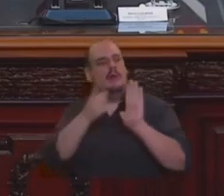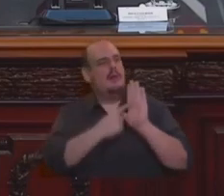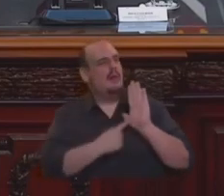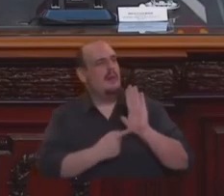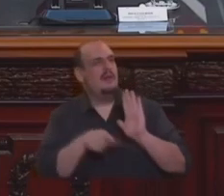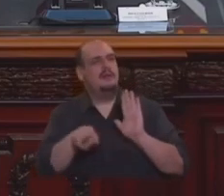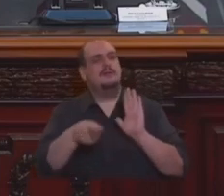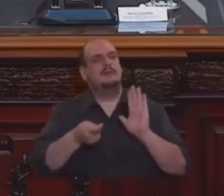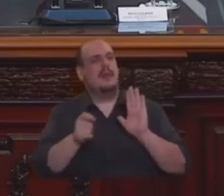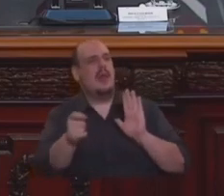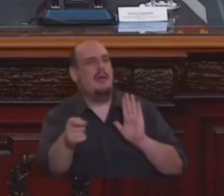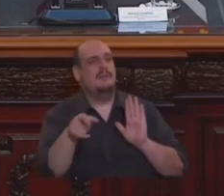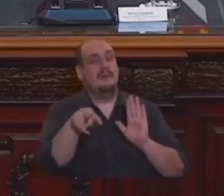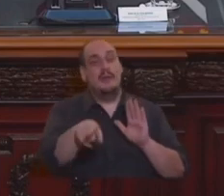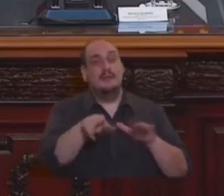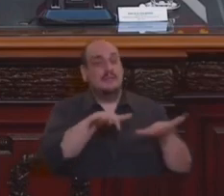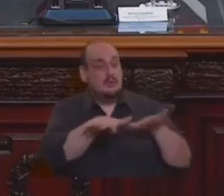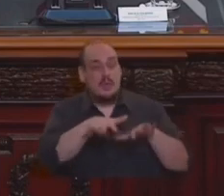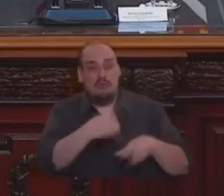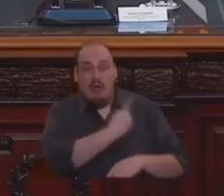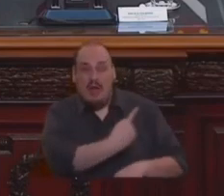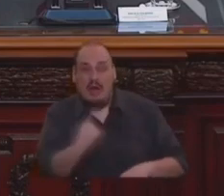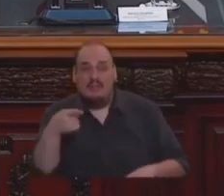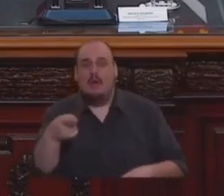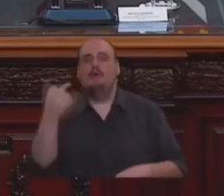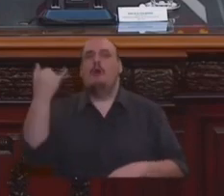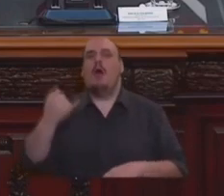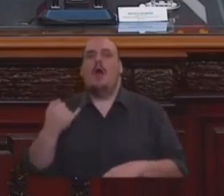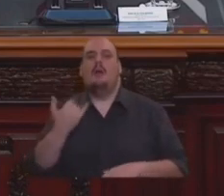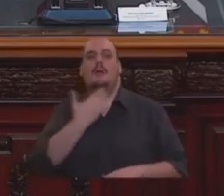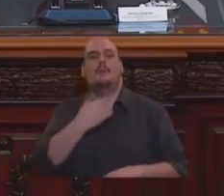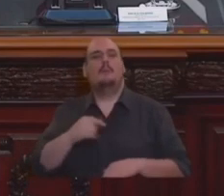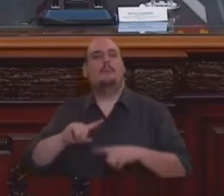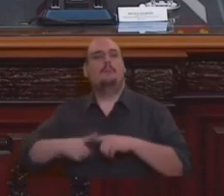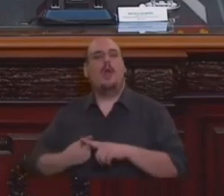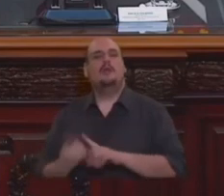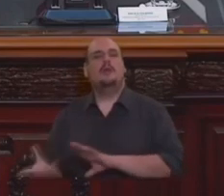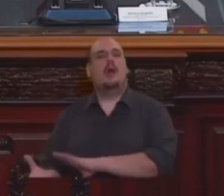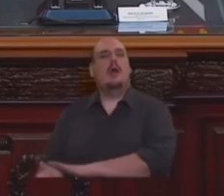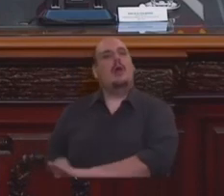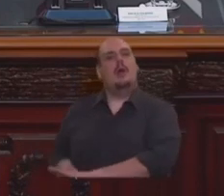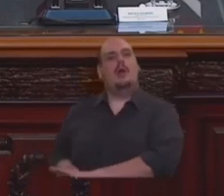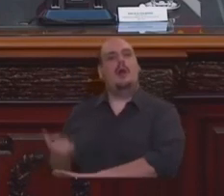en cada trámite y en cada operación haya una coima para el político de turno.